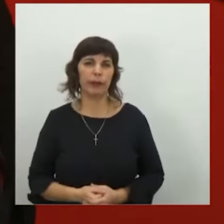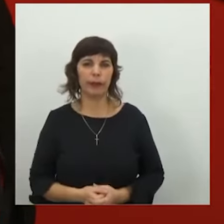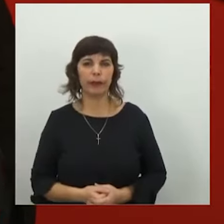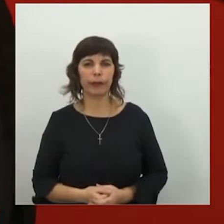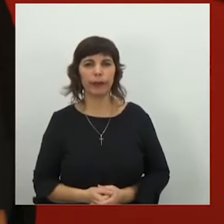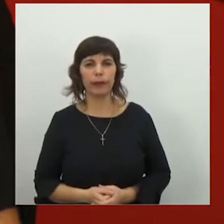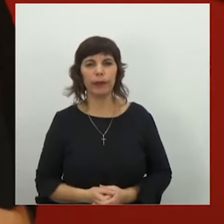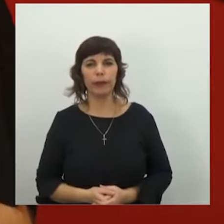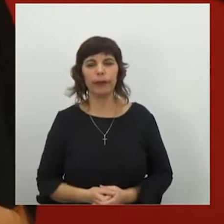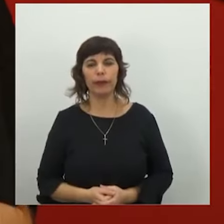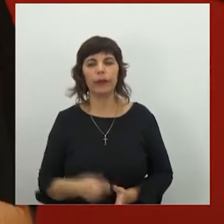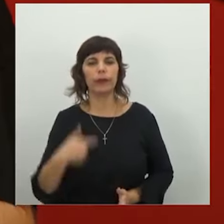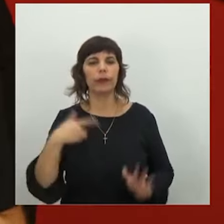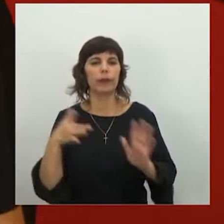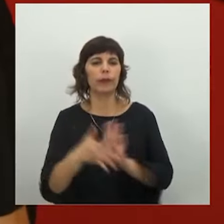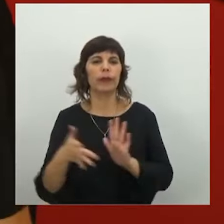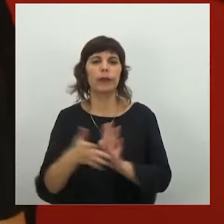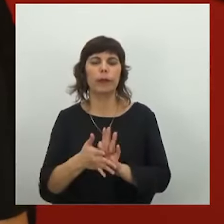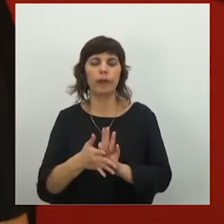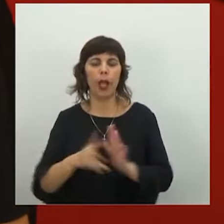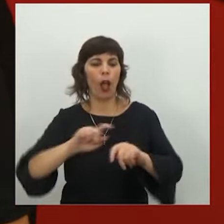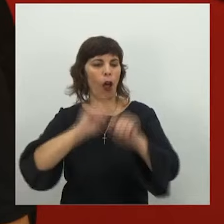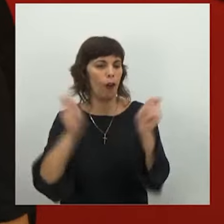todo corazón. Déjame explicarlo de otra forma.